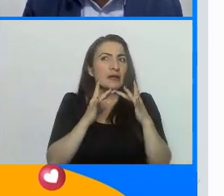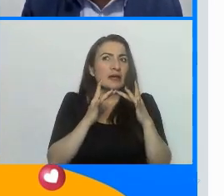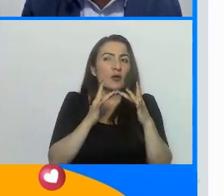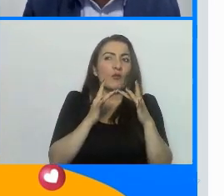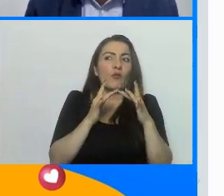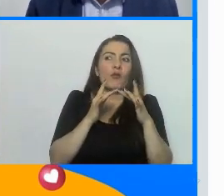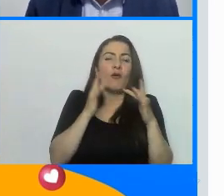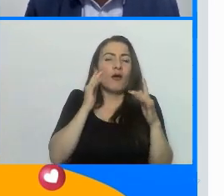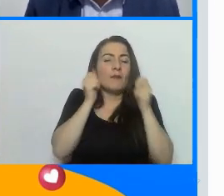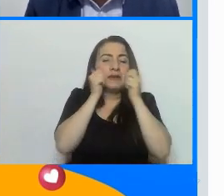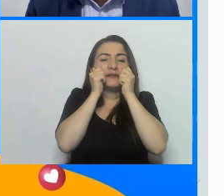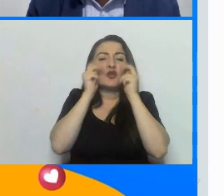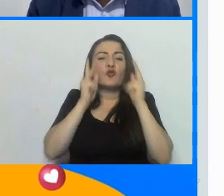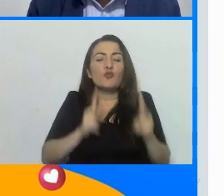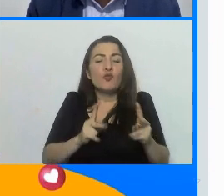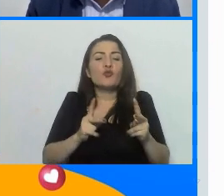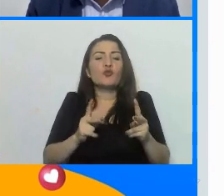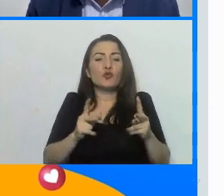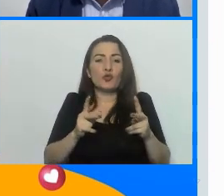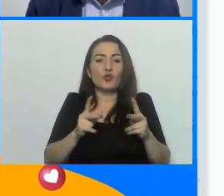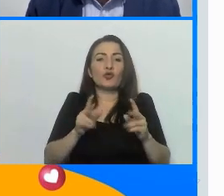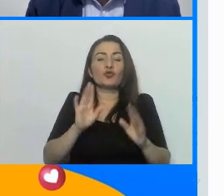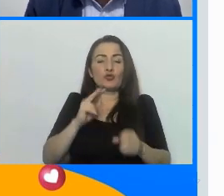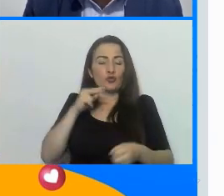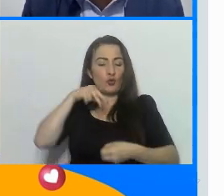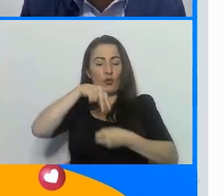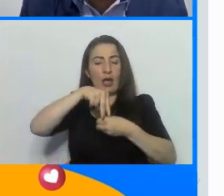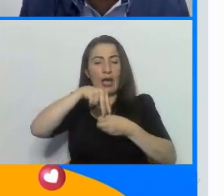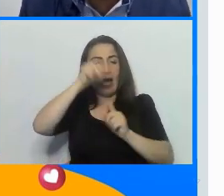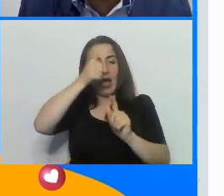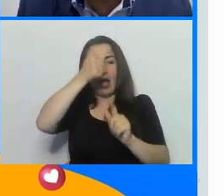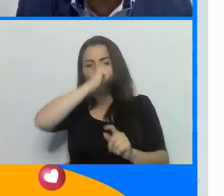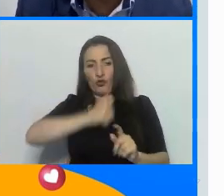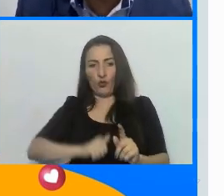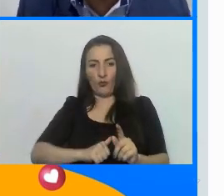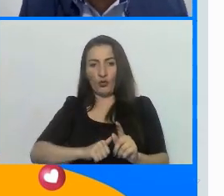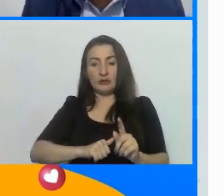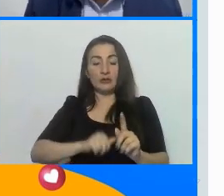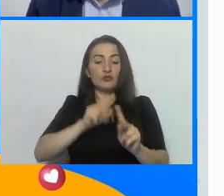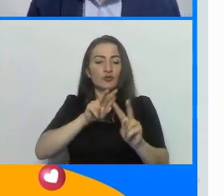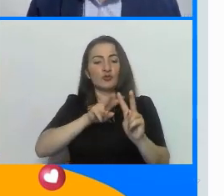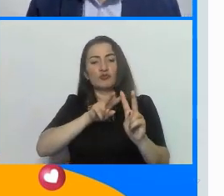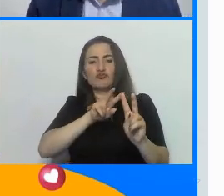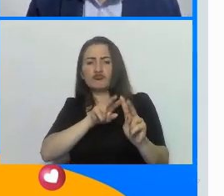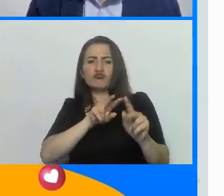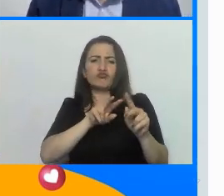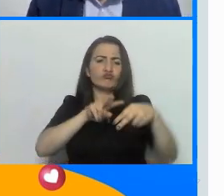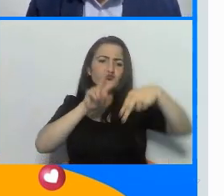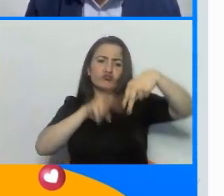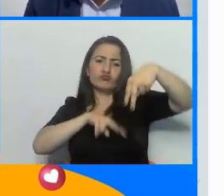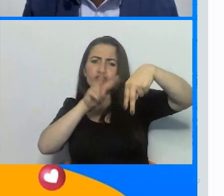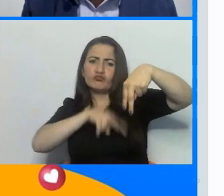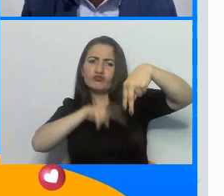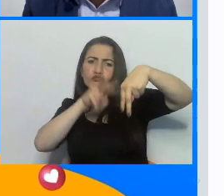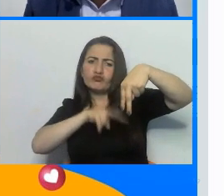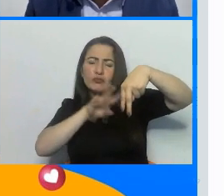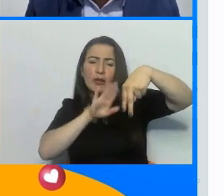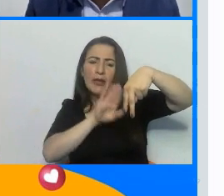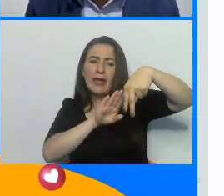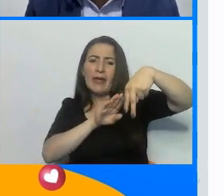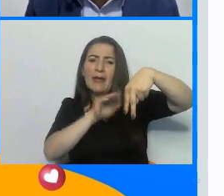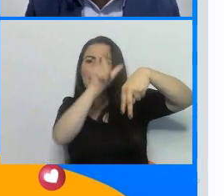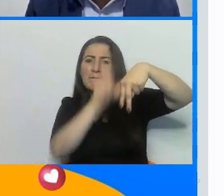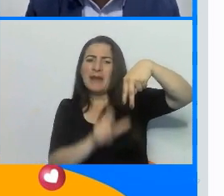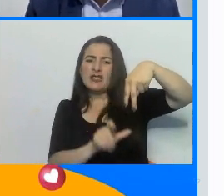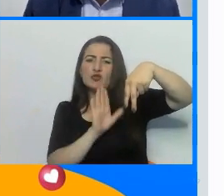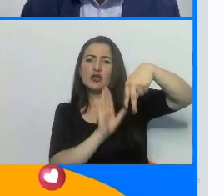humana, ¿sí? Desde el punto de vista antropocéntrico. Cuando yo les digo antropocéntrico, significa o hace referencia al